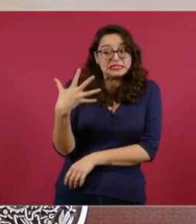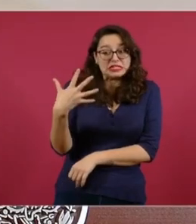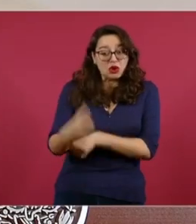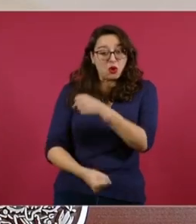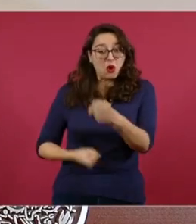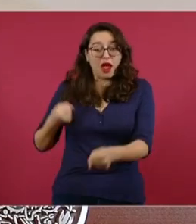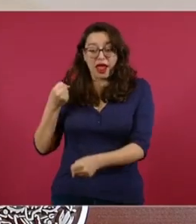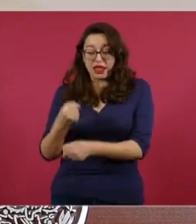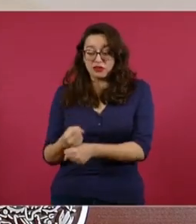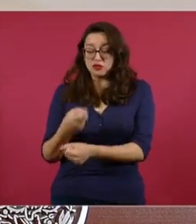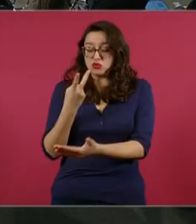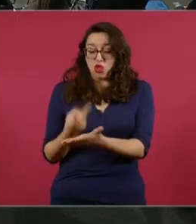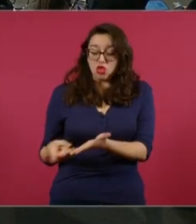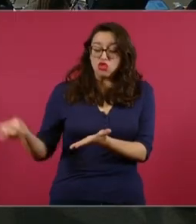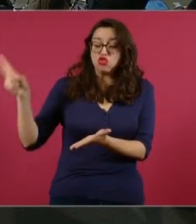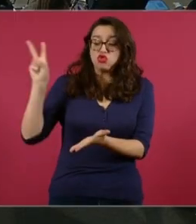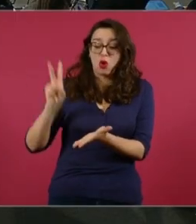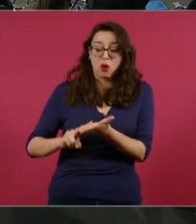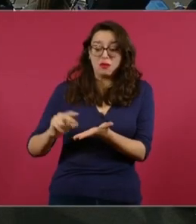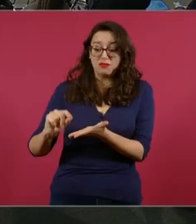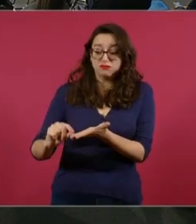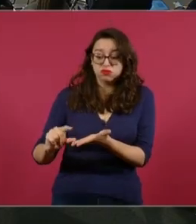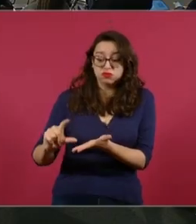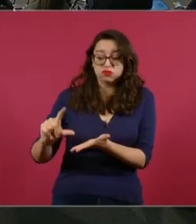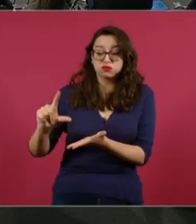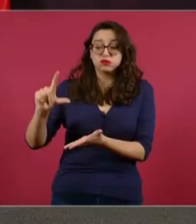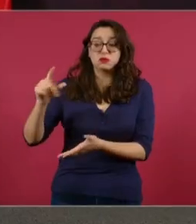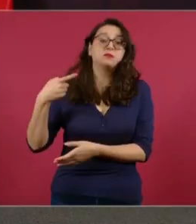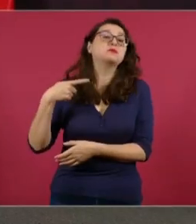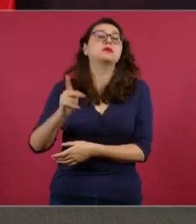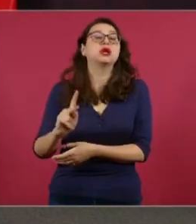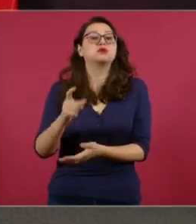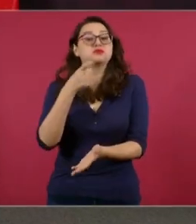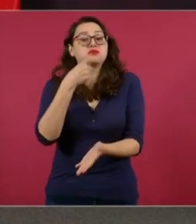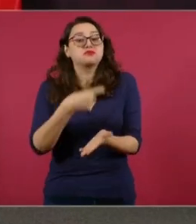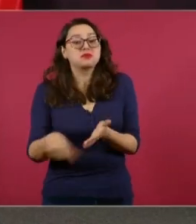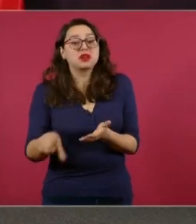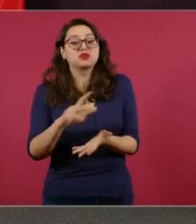solo alcanza el salario mínimo para 12 kilos,